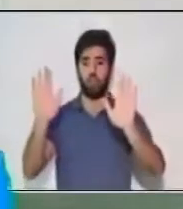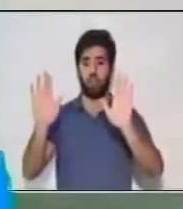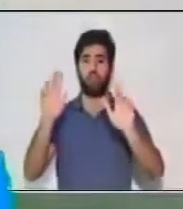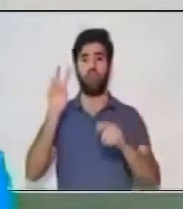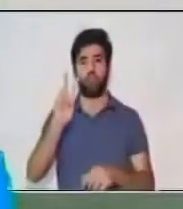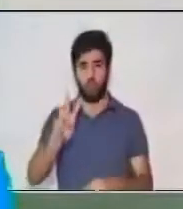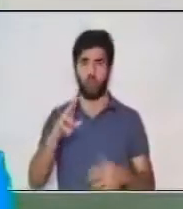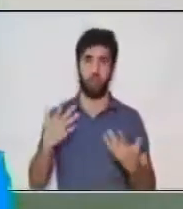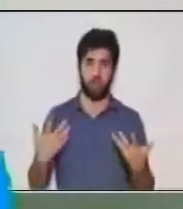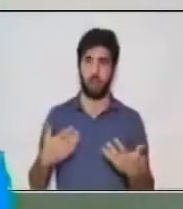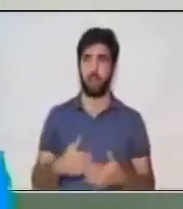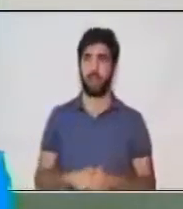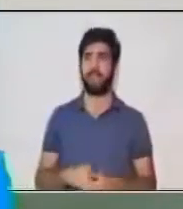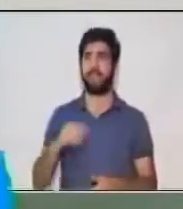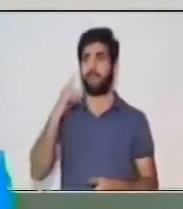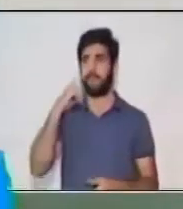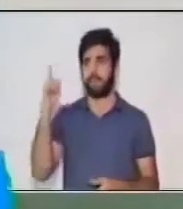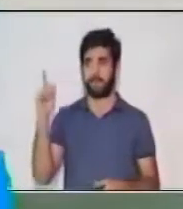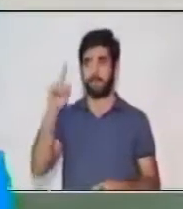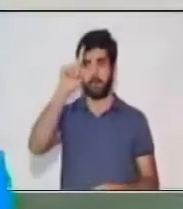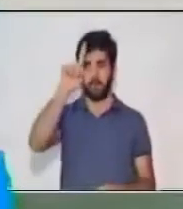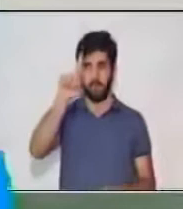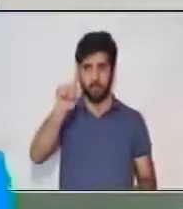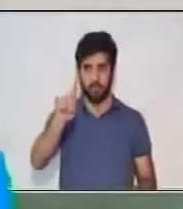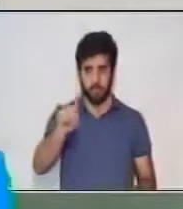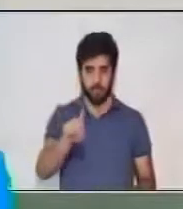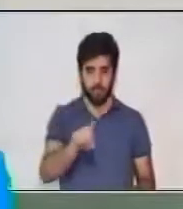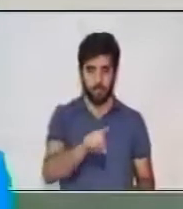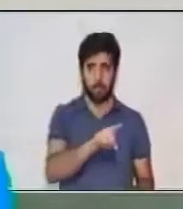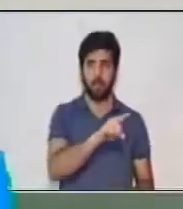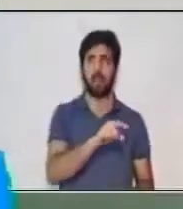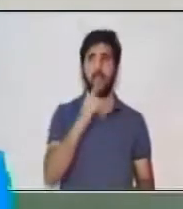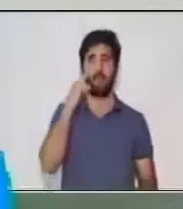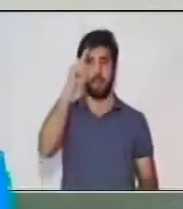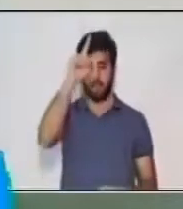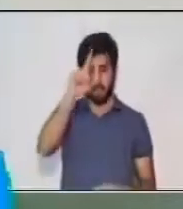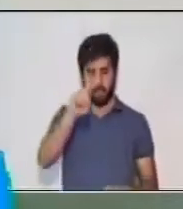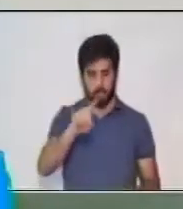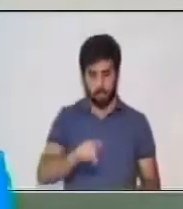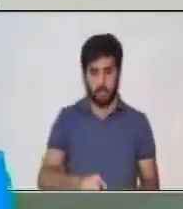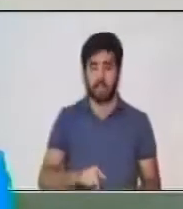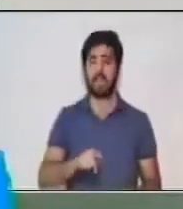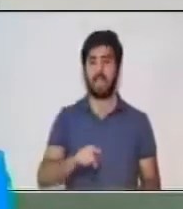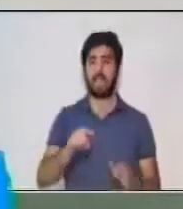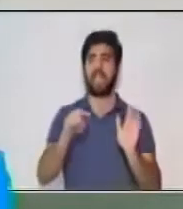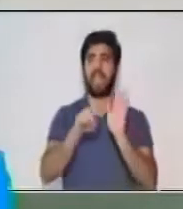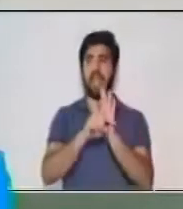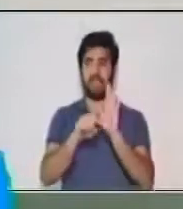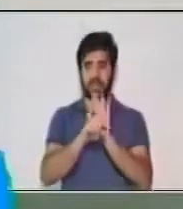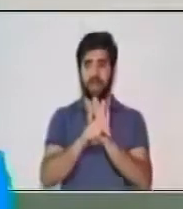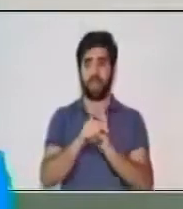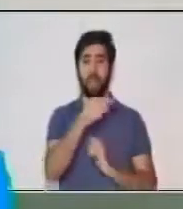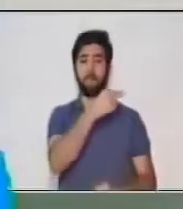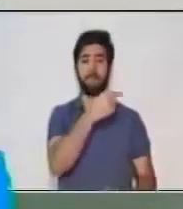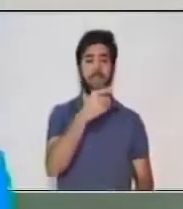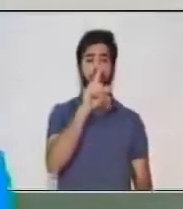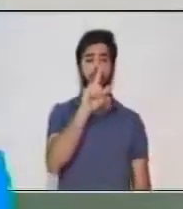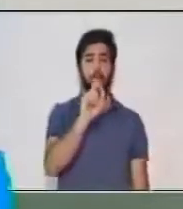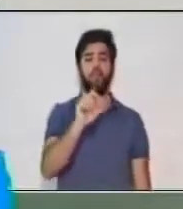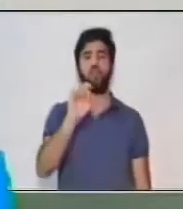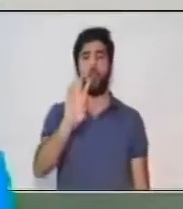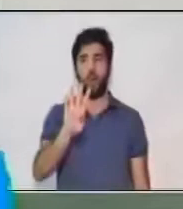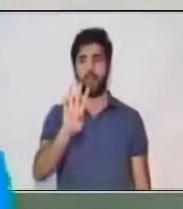tener entonces una asíntota por aquí que va a ser negativa, de menos